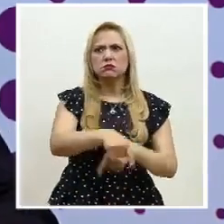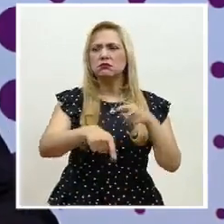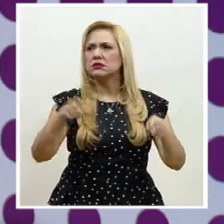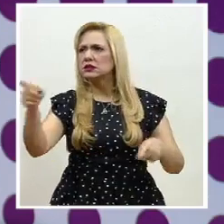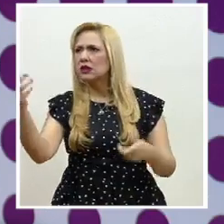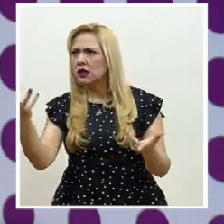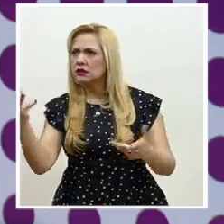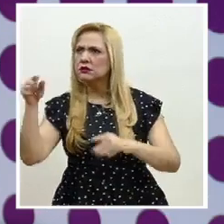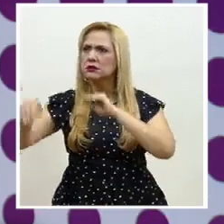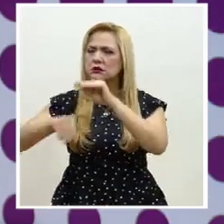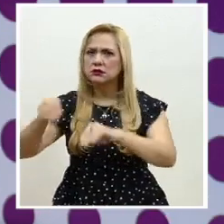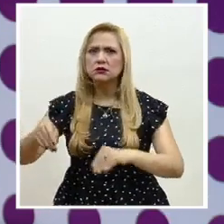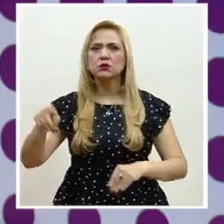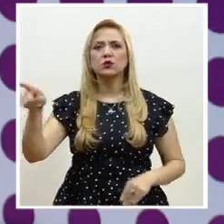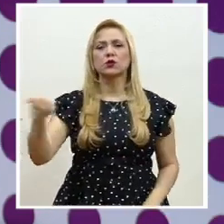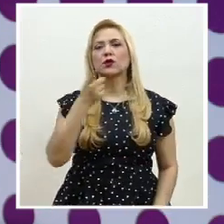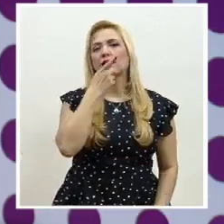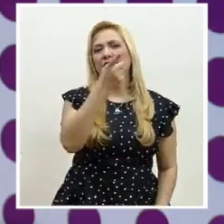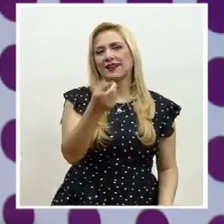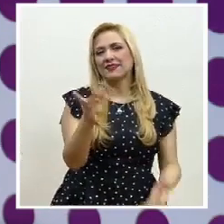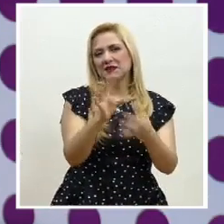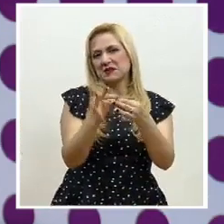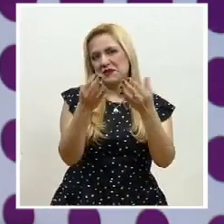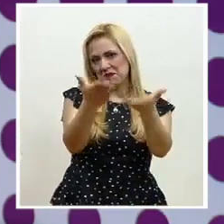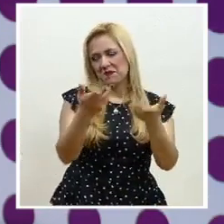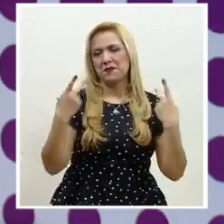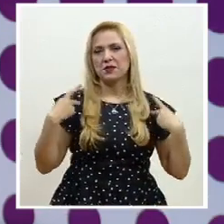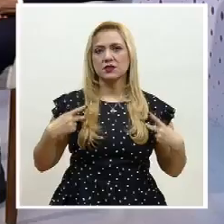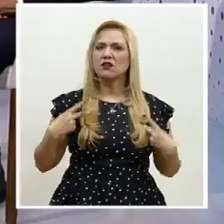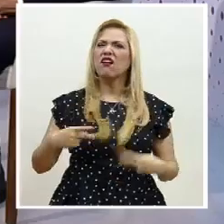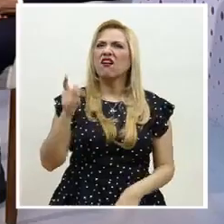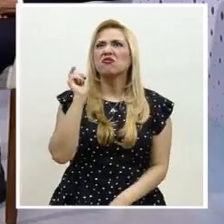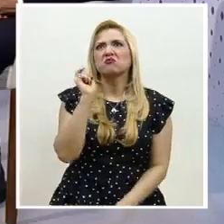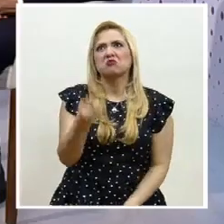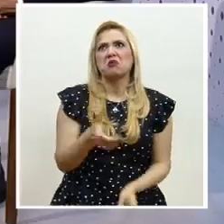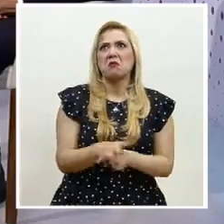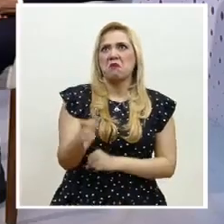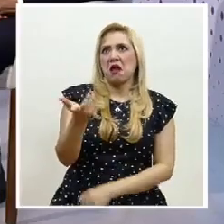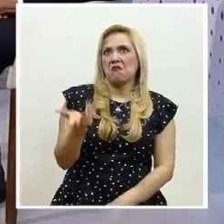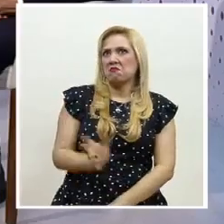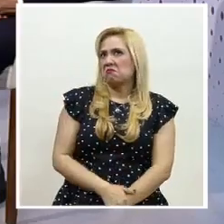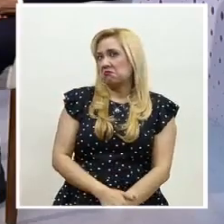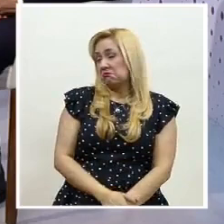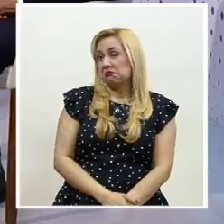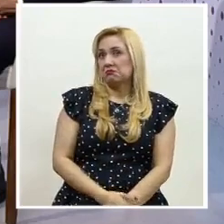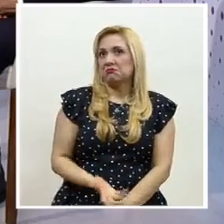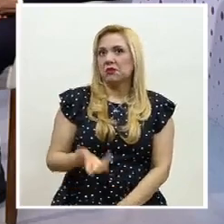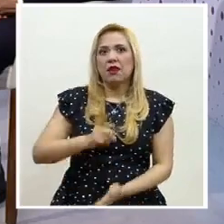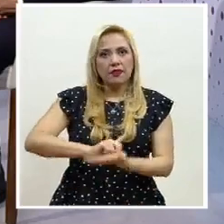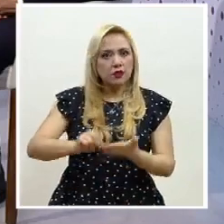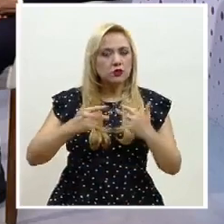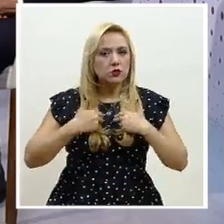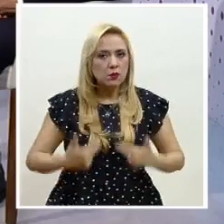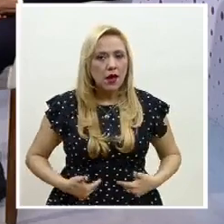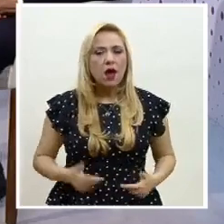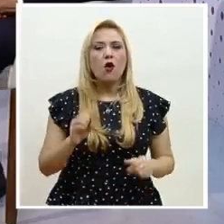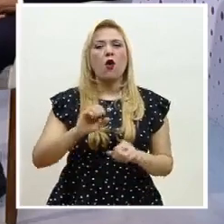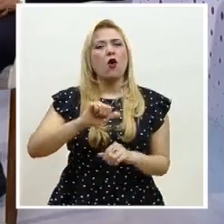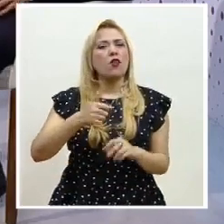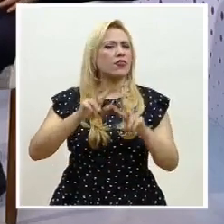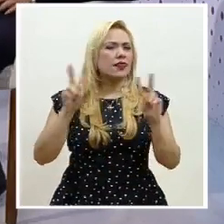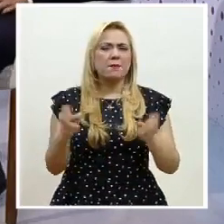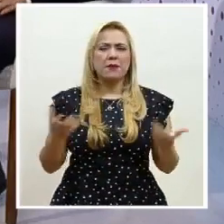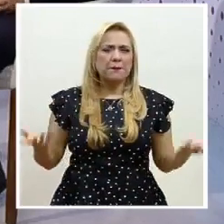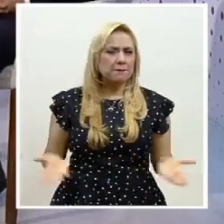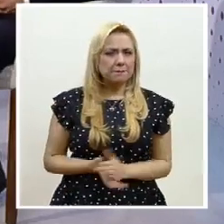estás, que te gustaría resaltar para el público y que creo que nos puede interesar a todos, sobre todo si se trata de una cuestión de derechos humanos o bueno, el tema que tú quisieras